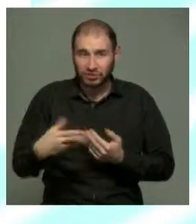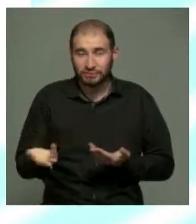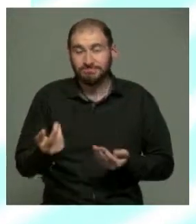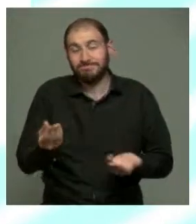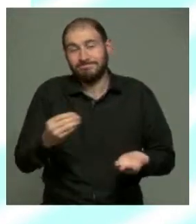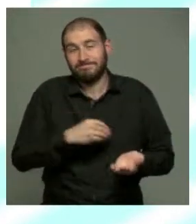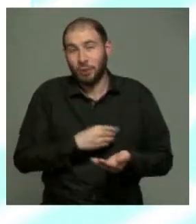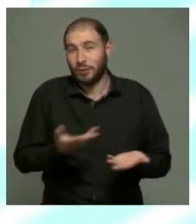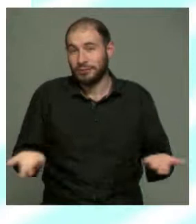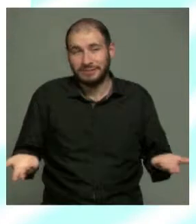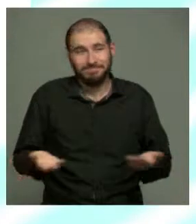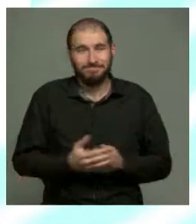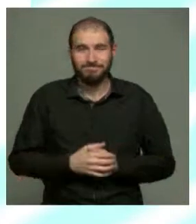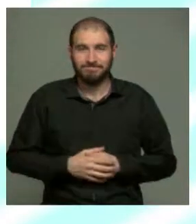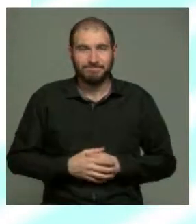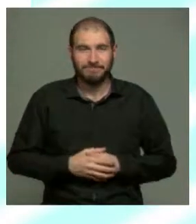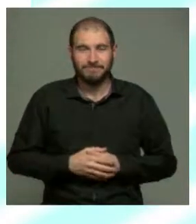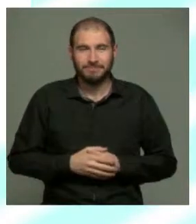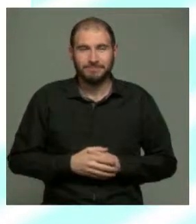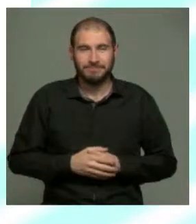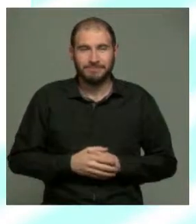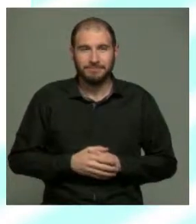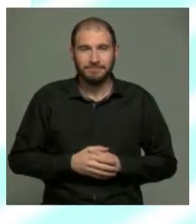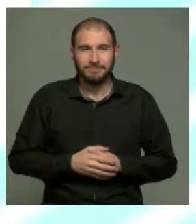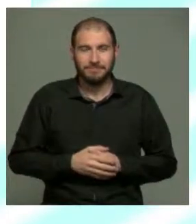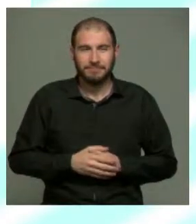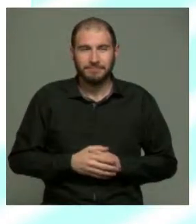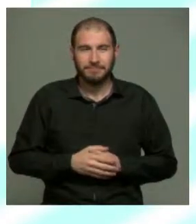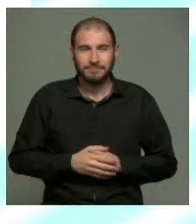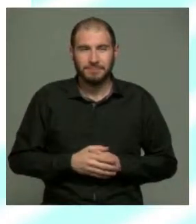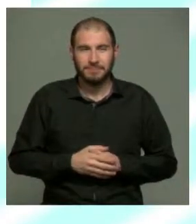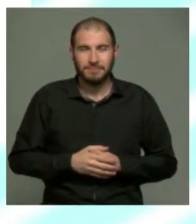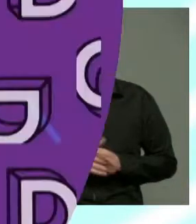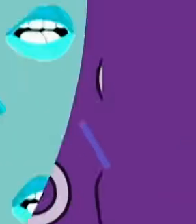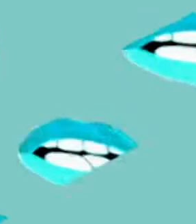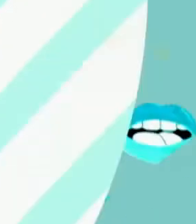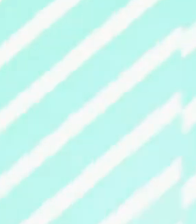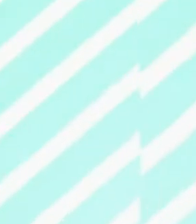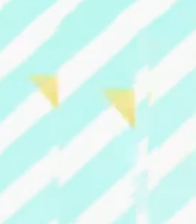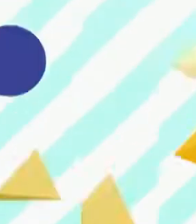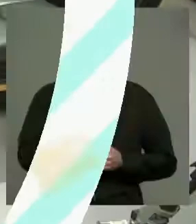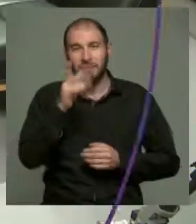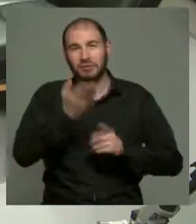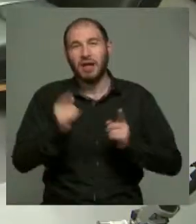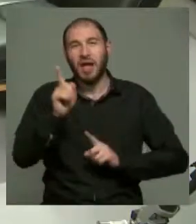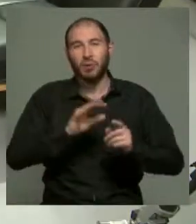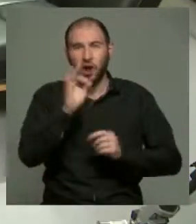razón. Lastimosamente no sea así. Bueno, las redes sociales, que por ahí la gente